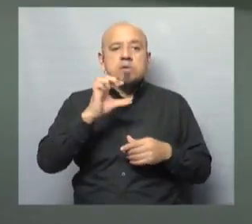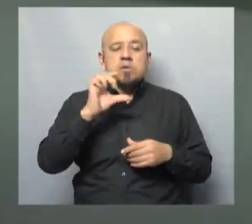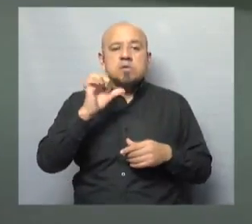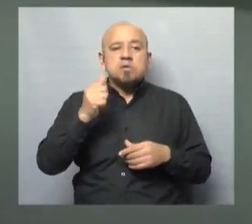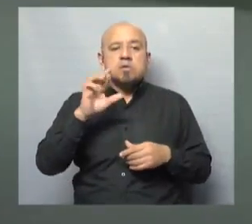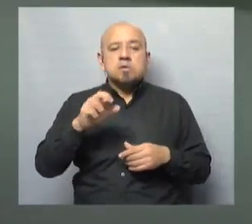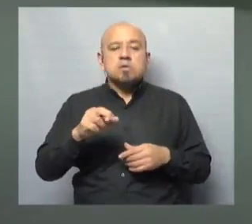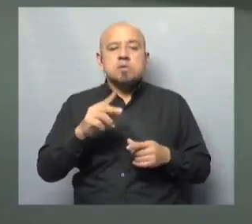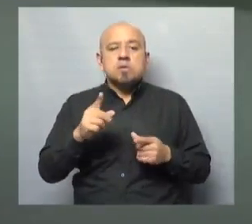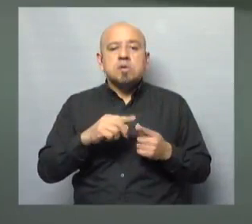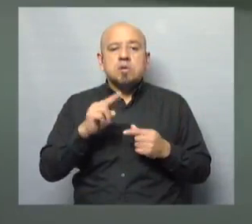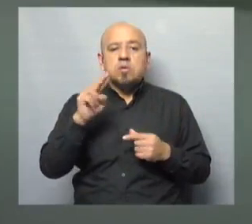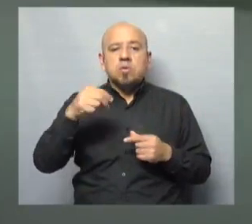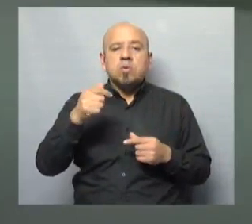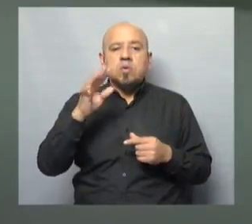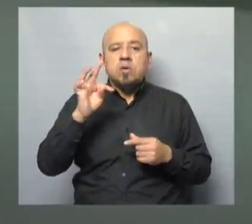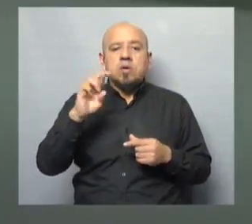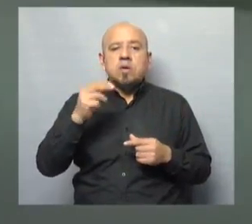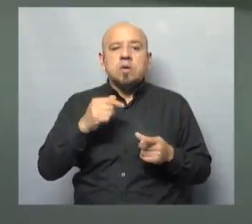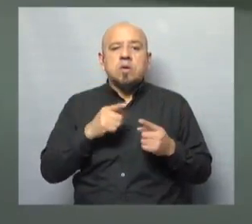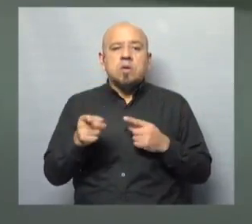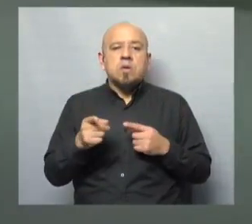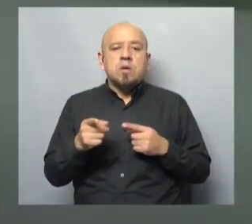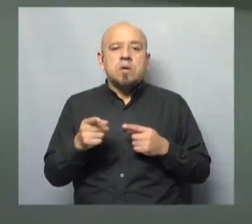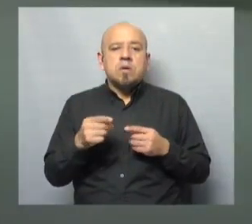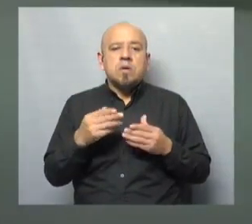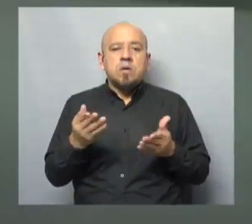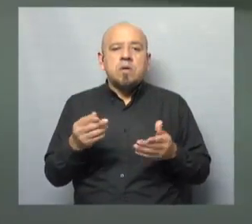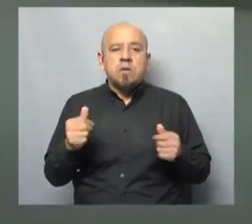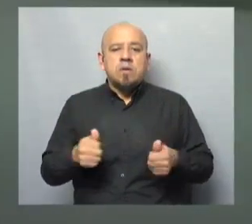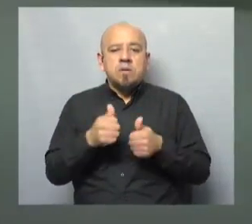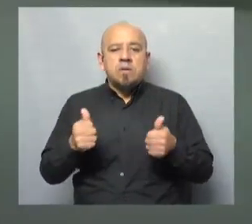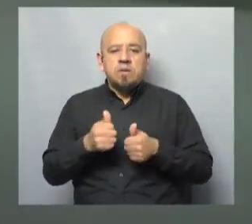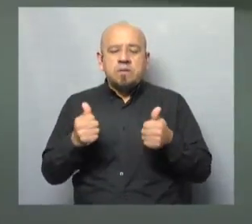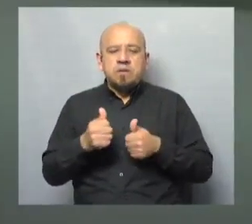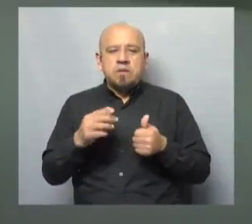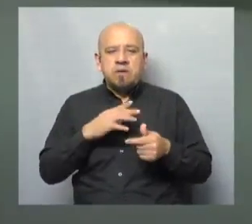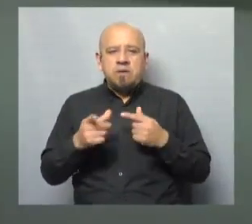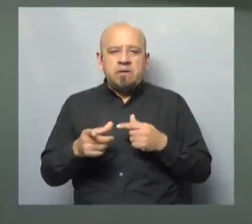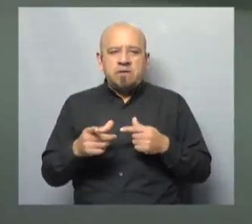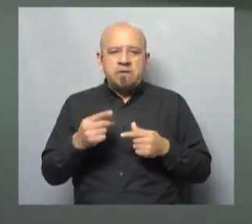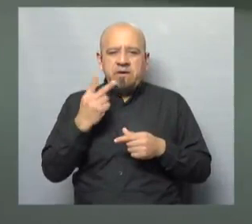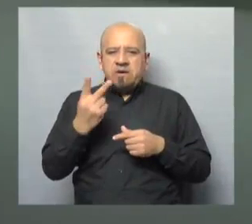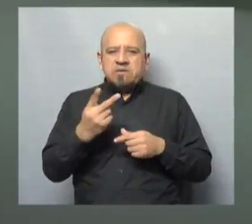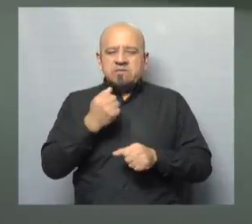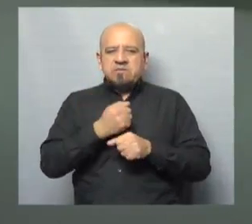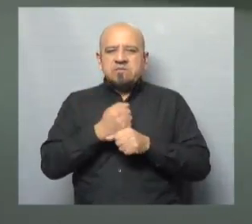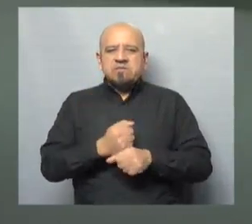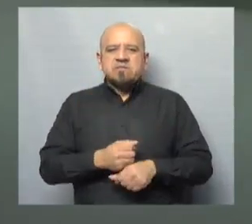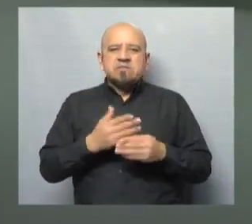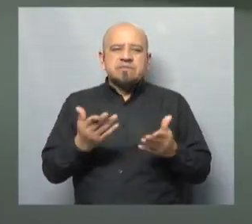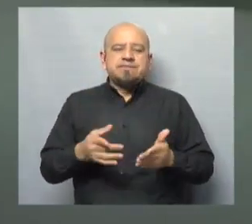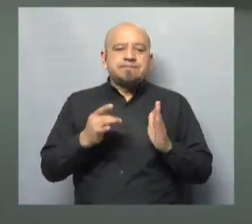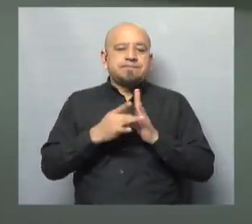dirigente de la una tras quien dijo que esté en una rama de actividad de mucha incidencia en el país ambos trabajadores padecían pésimas